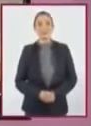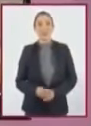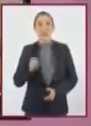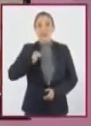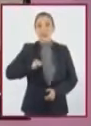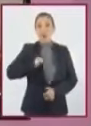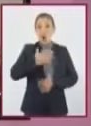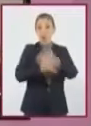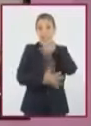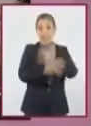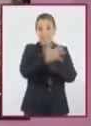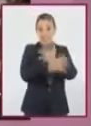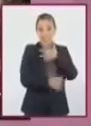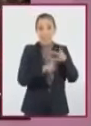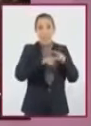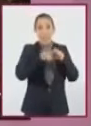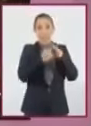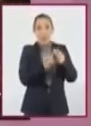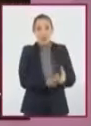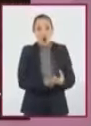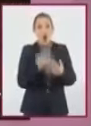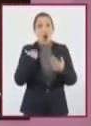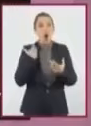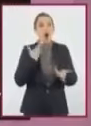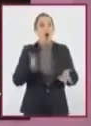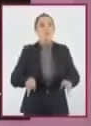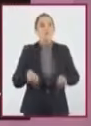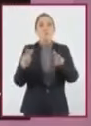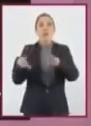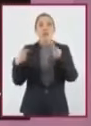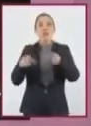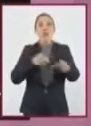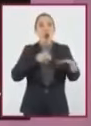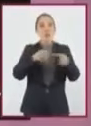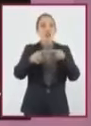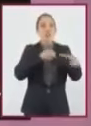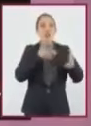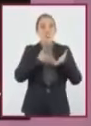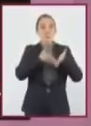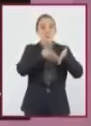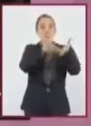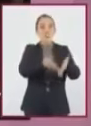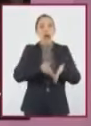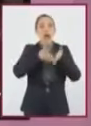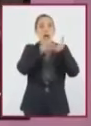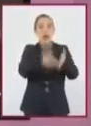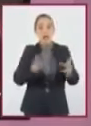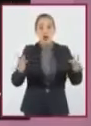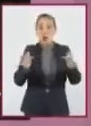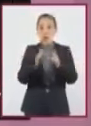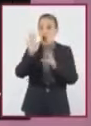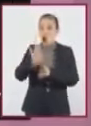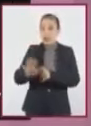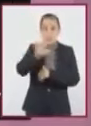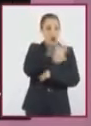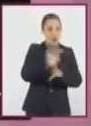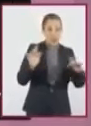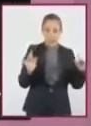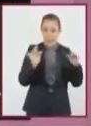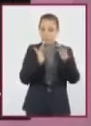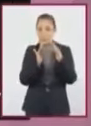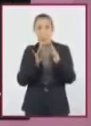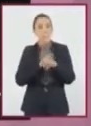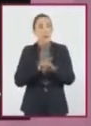Desde el siglo XV inició el desarrollo del comercio marítimo y la interconexión entre los distintos continentes. La